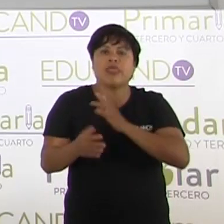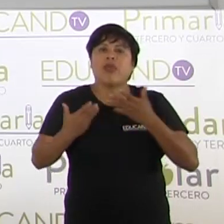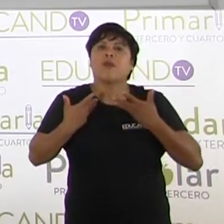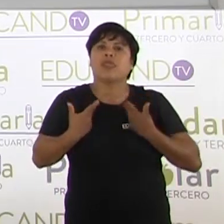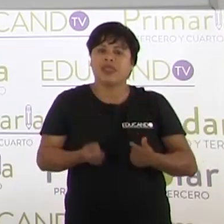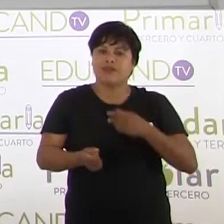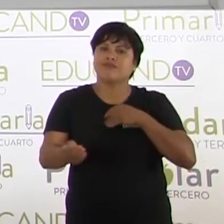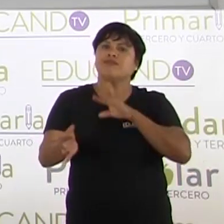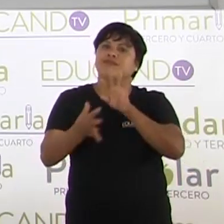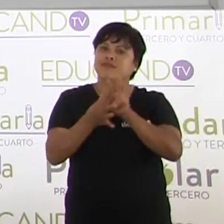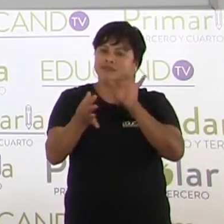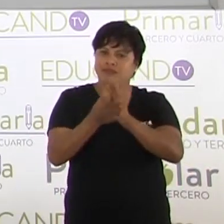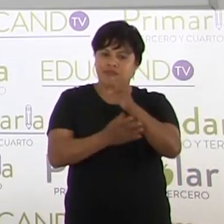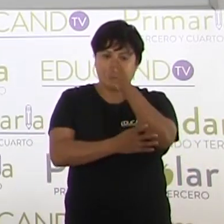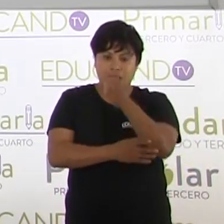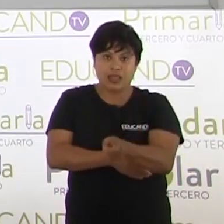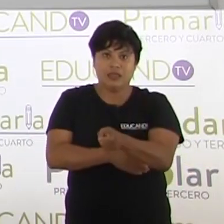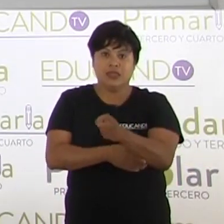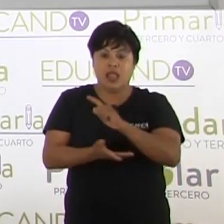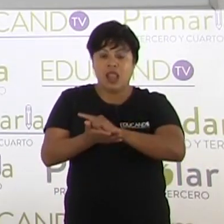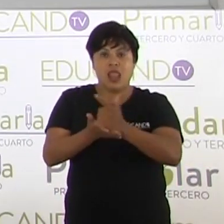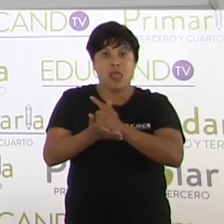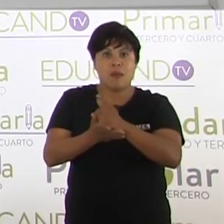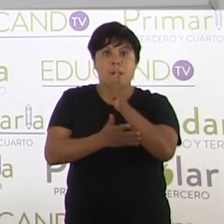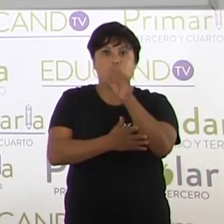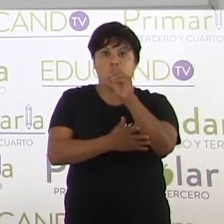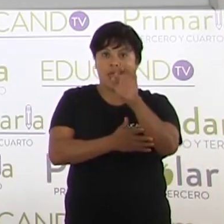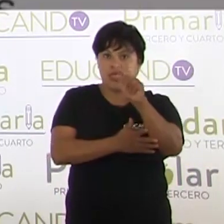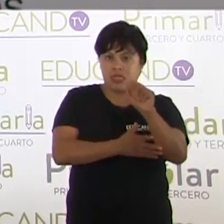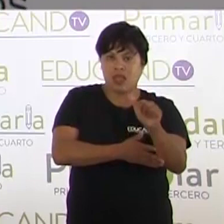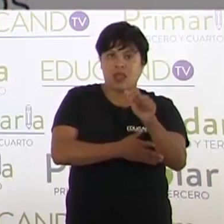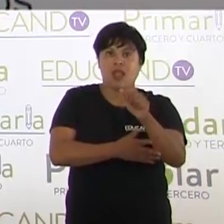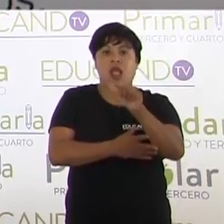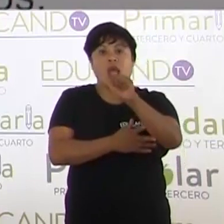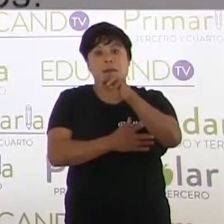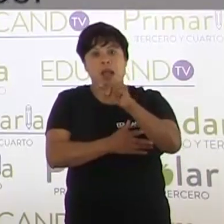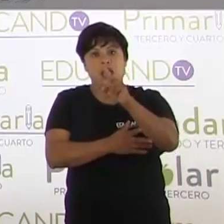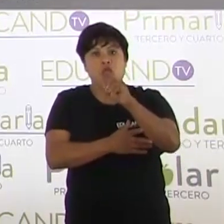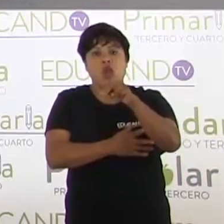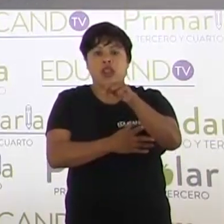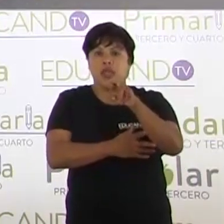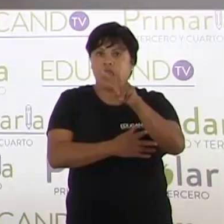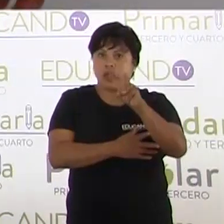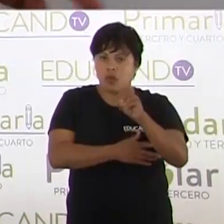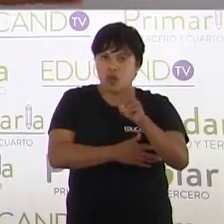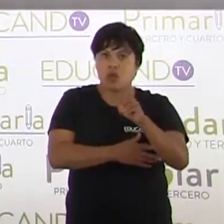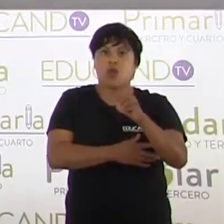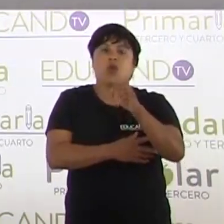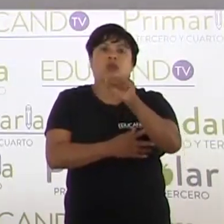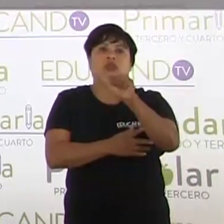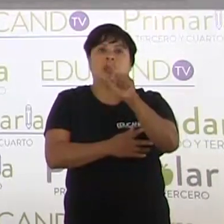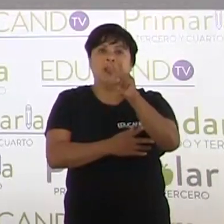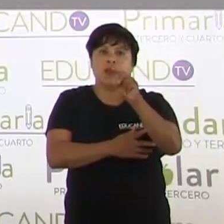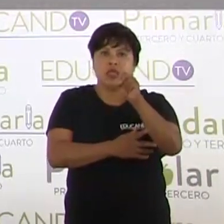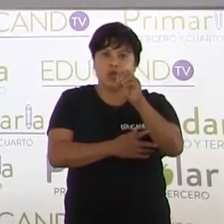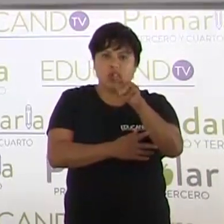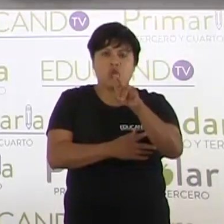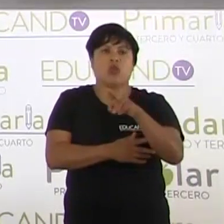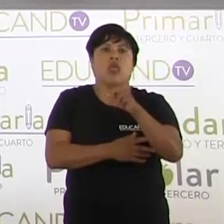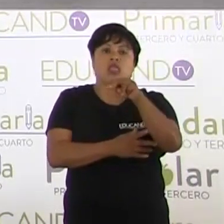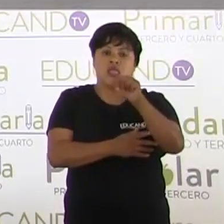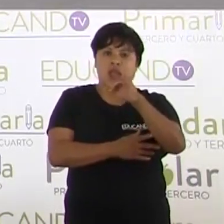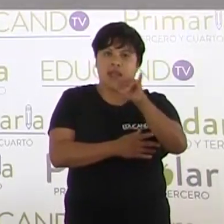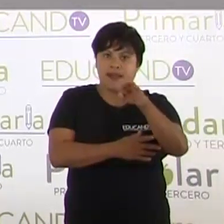lo que este poeta pues desarrolló. Amado Nervo, Salvador Díaz Mirón, Manuel Gutiérrez